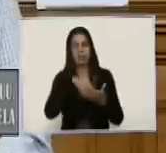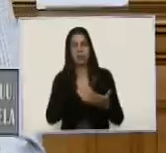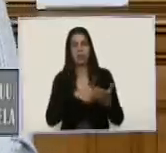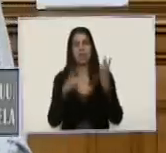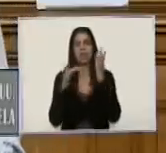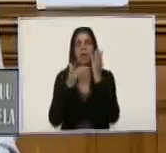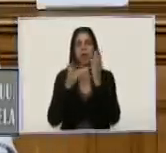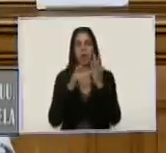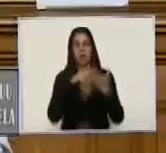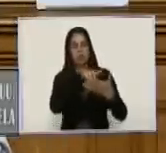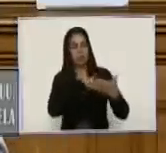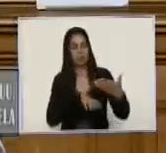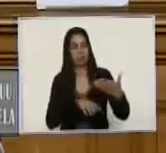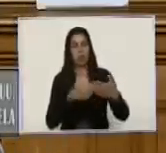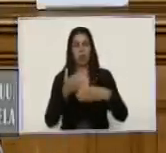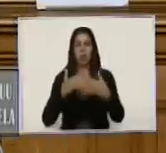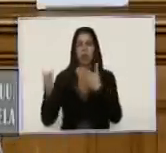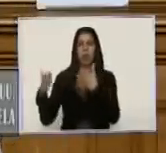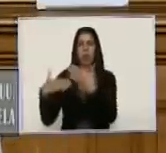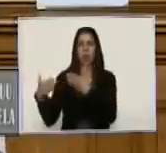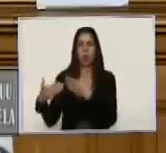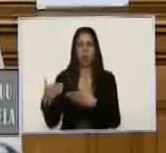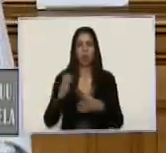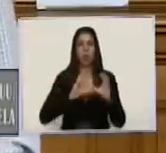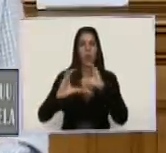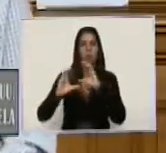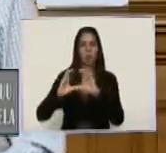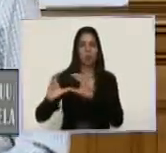y se puede comunicar con cualquier parte del mundo.